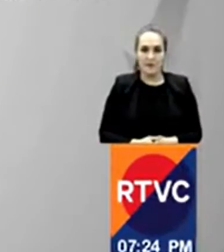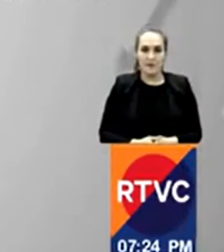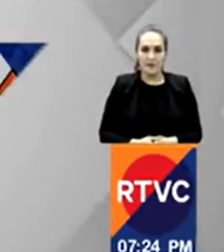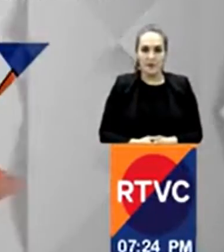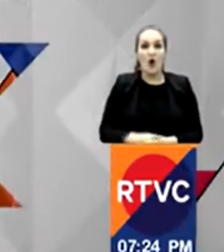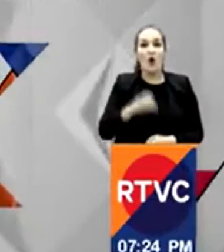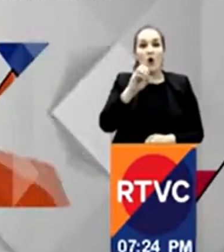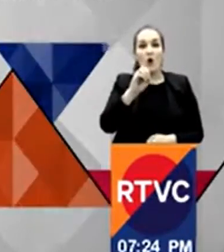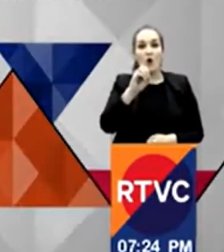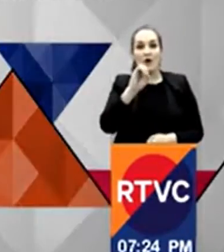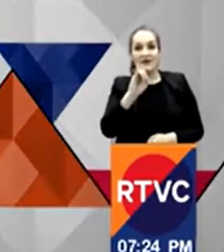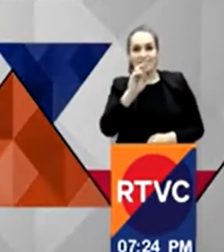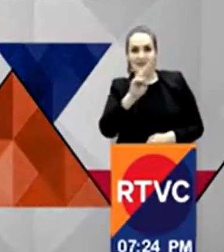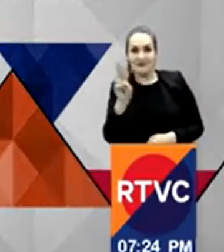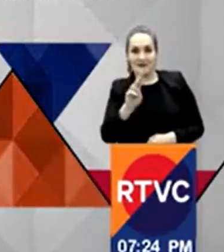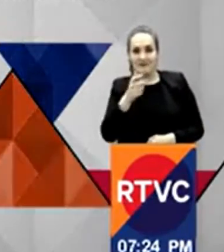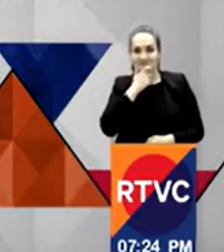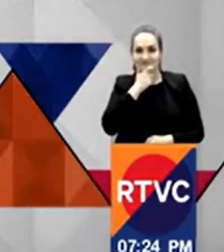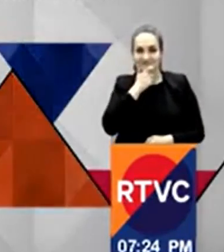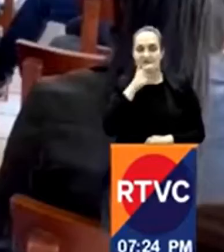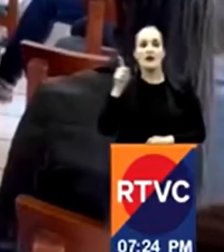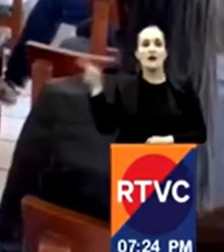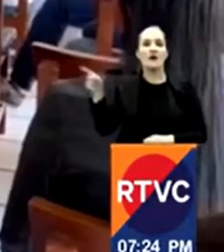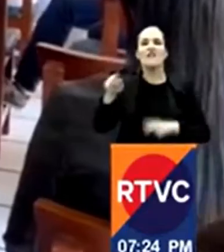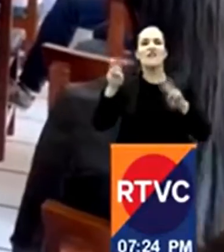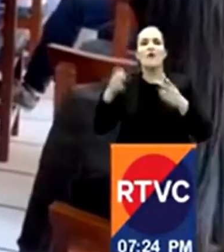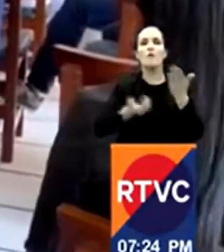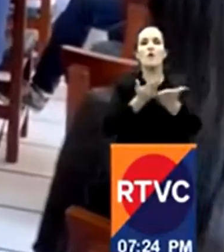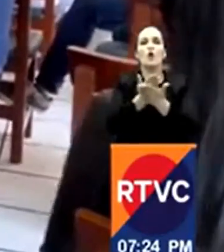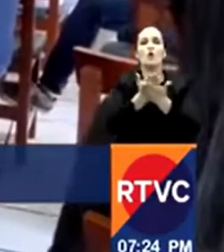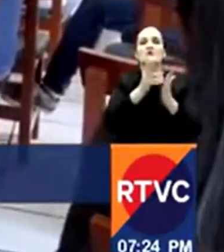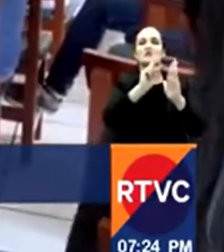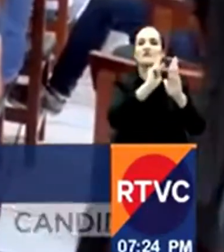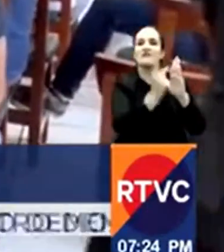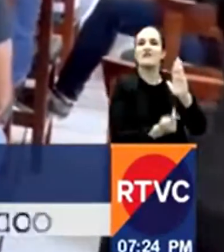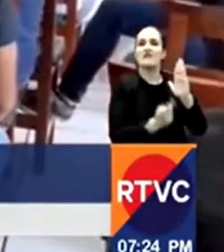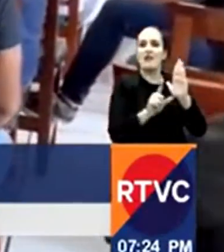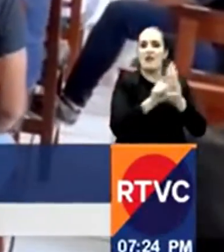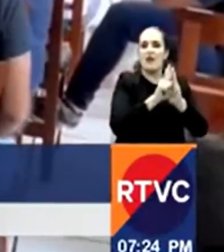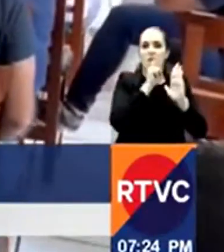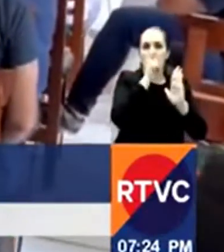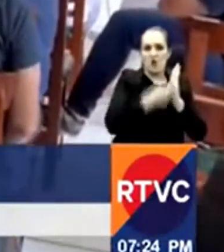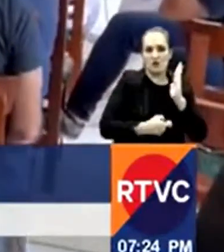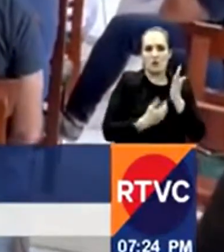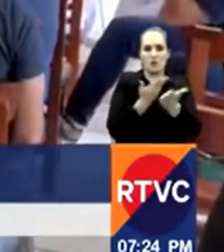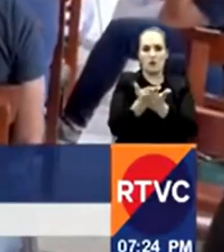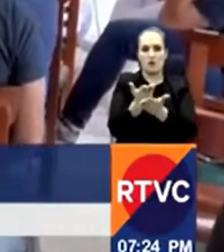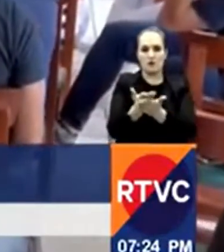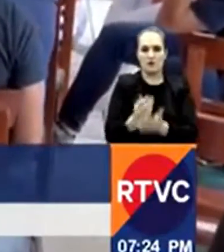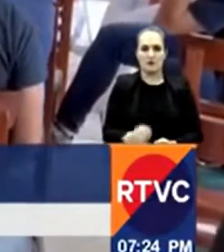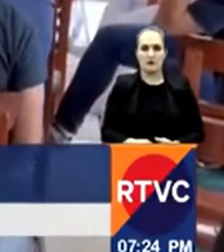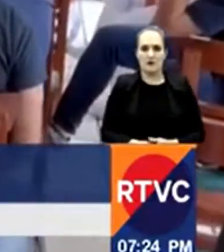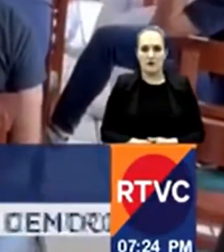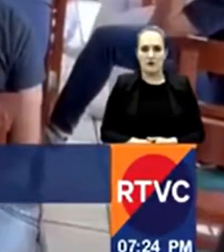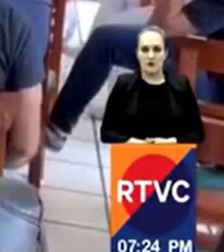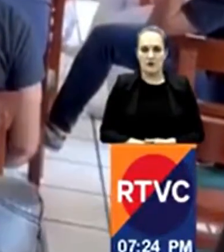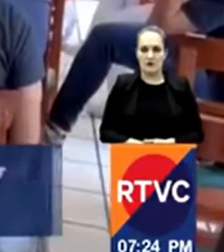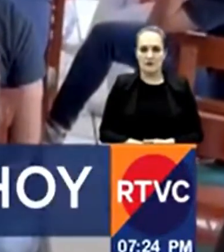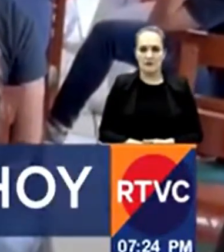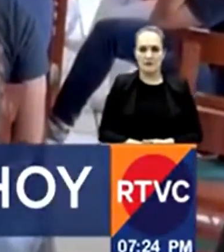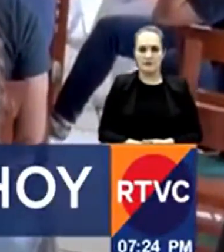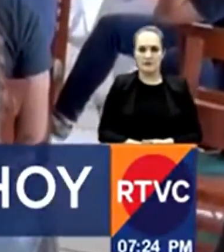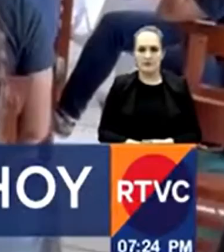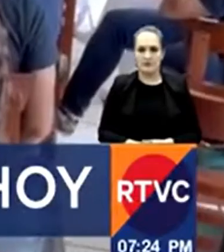Oscar Iván Zuluaga presentó su propuesta de reforma fiscal. Yo cambiaría por completo. Yo no me orientaría en subir